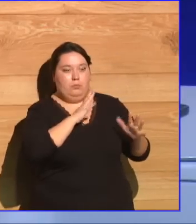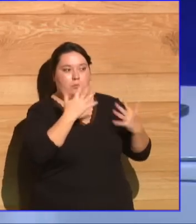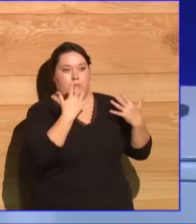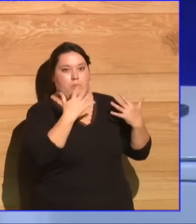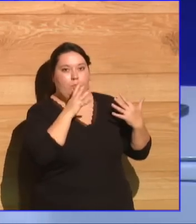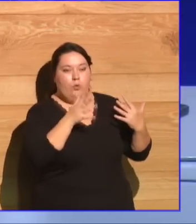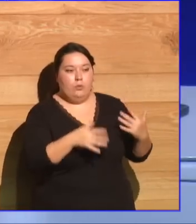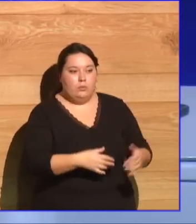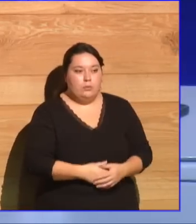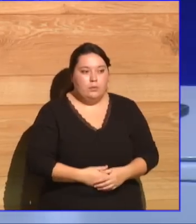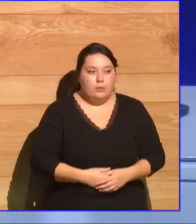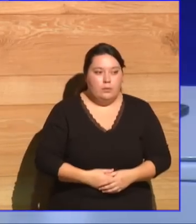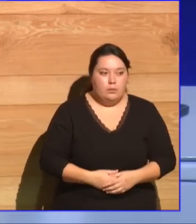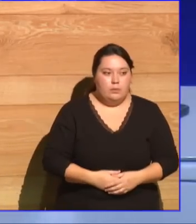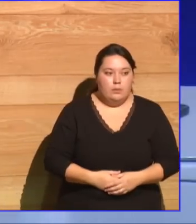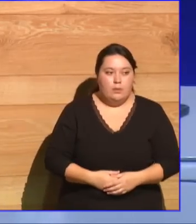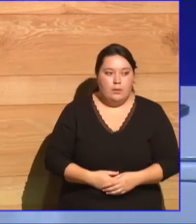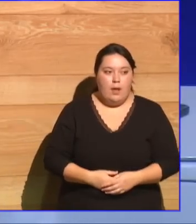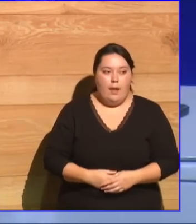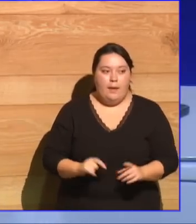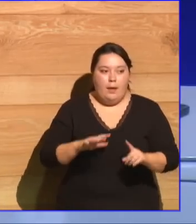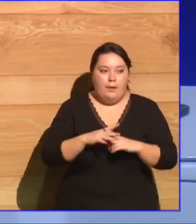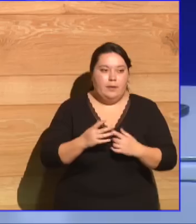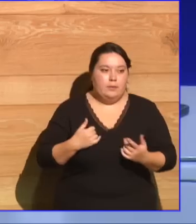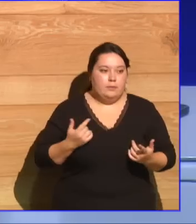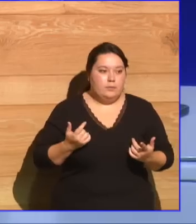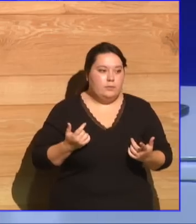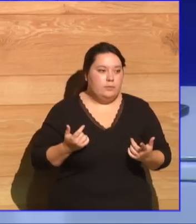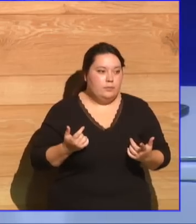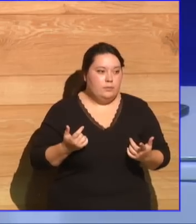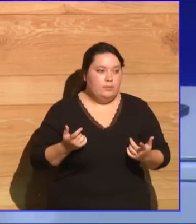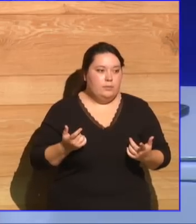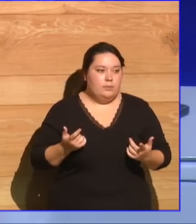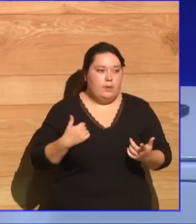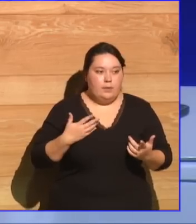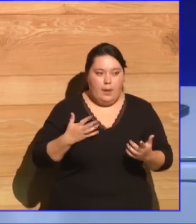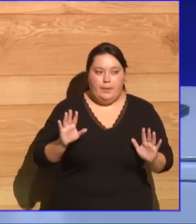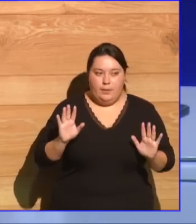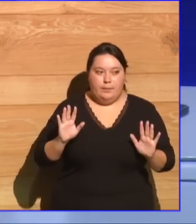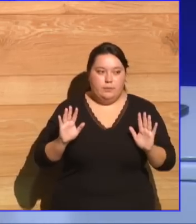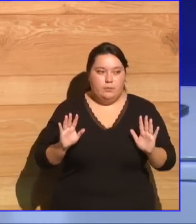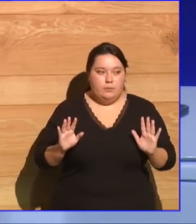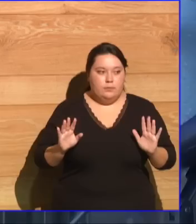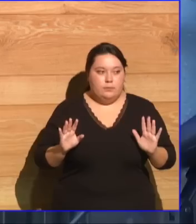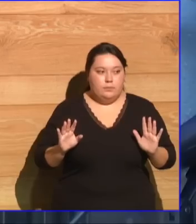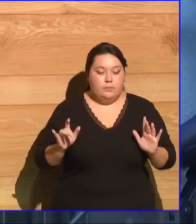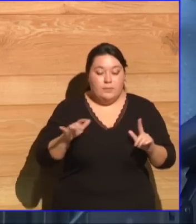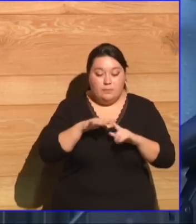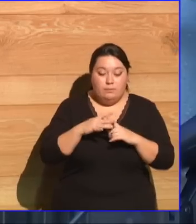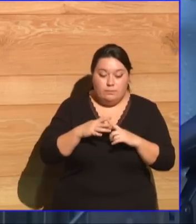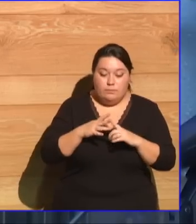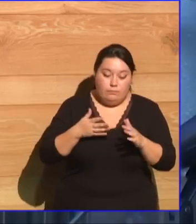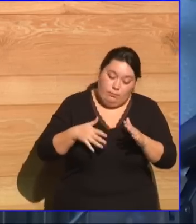va protesto. a algún sitio, no. De repente es Va a algún esta noche sitio. con Rodrigo. No, que va a algún sitio, dejadle, va a algún sitio. El sitio al que voy